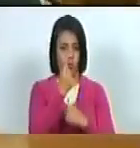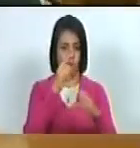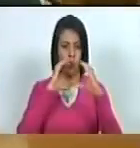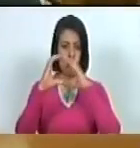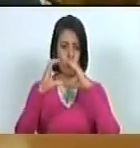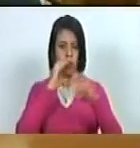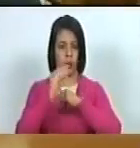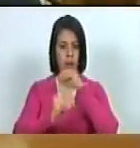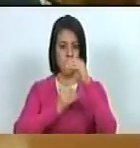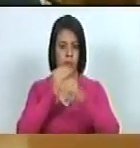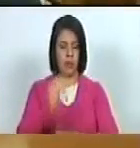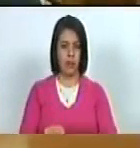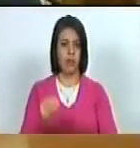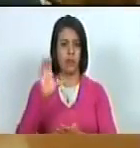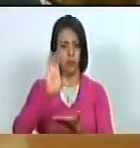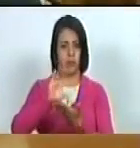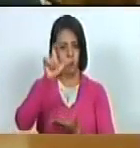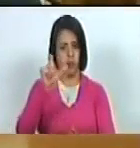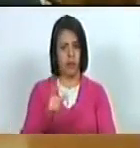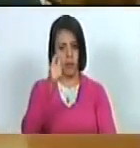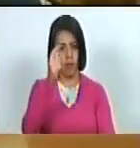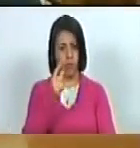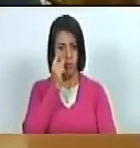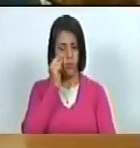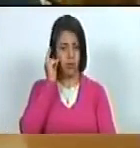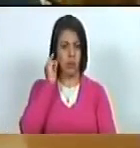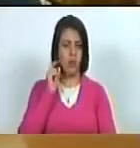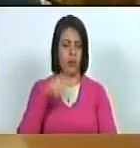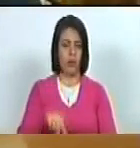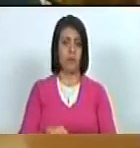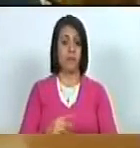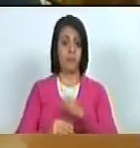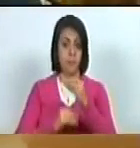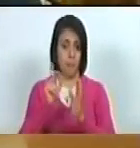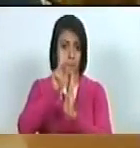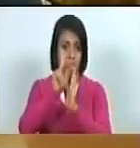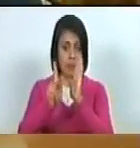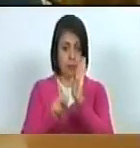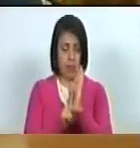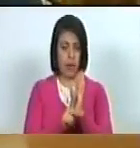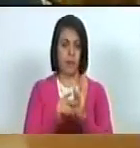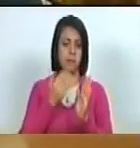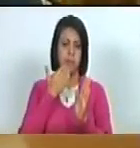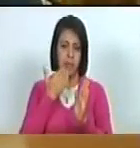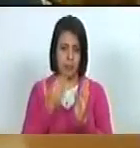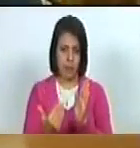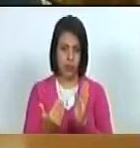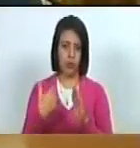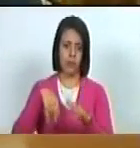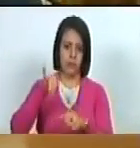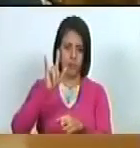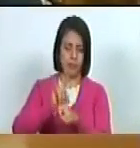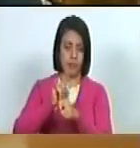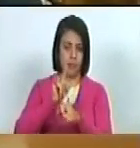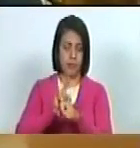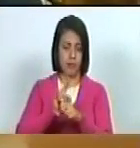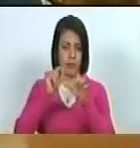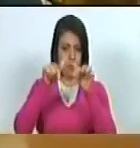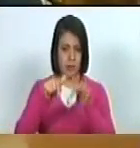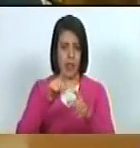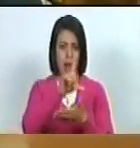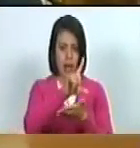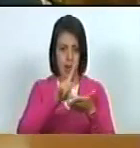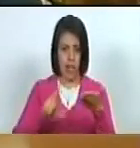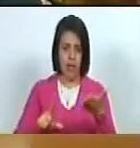comunicaciones suscritas por las ciudadanas diputadas y los ciudadanos diputados principales, solicitando permiso para ausentarse e